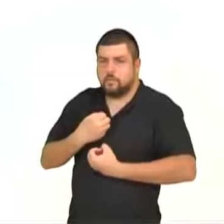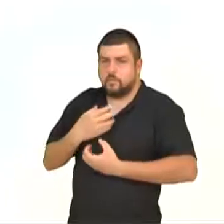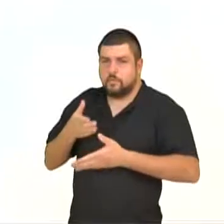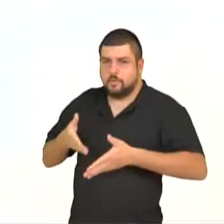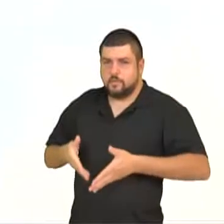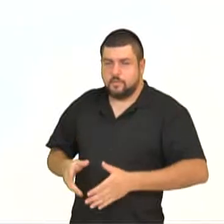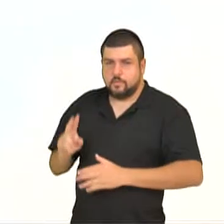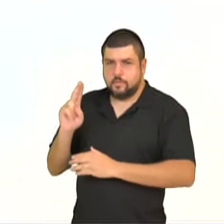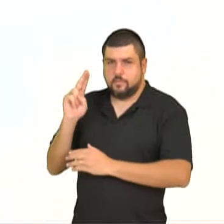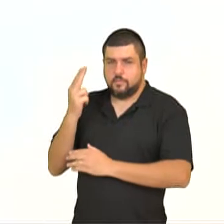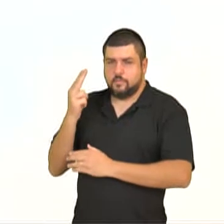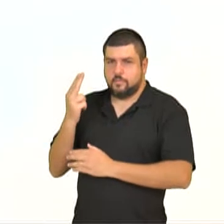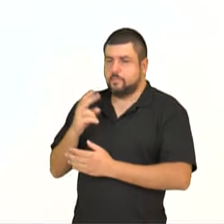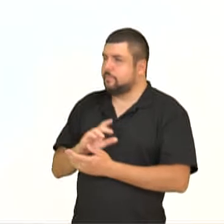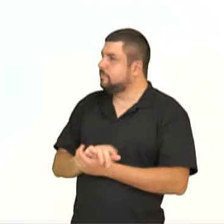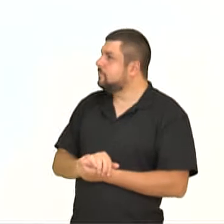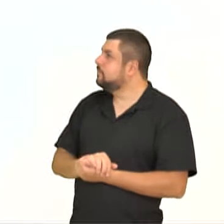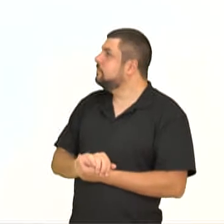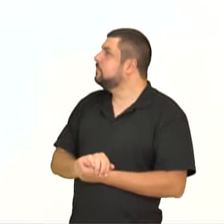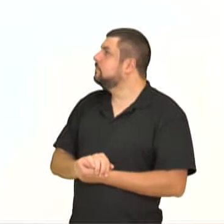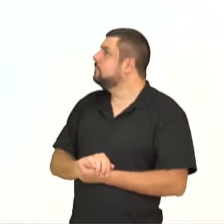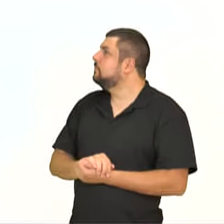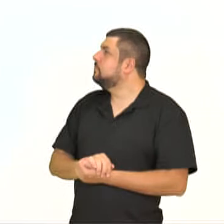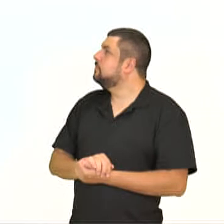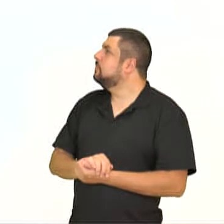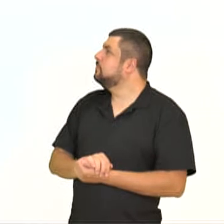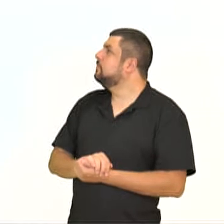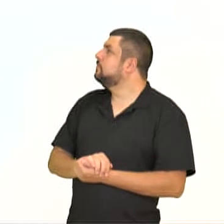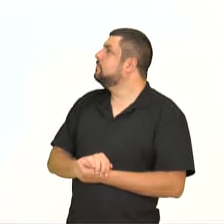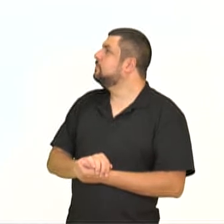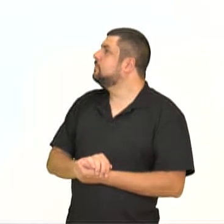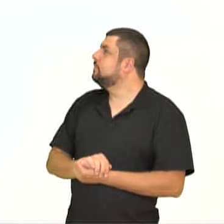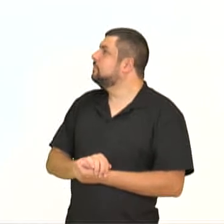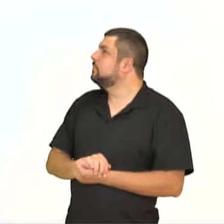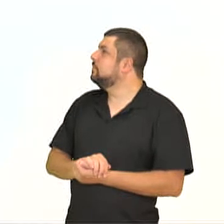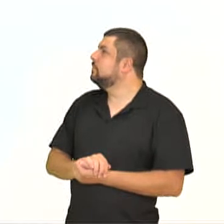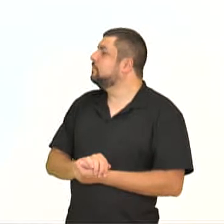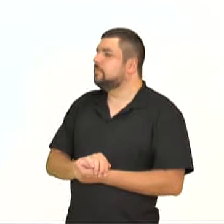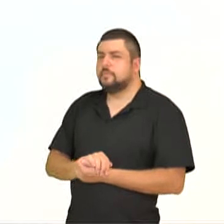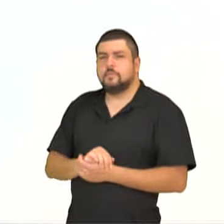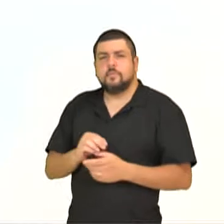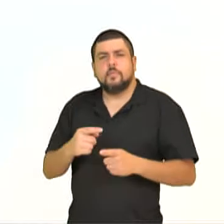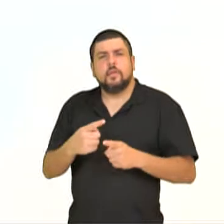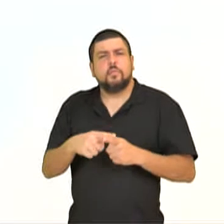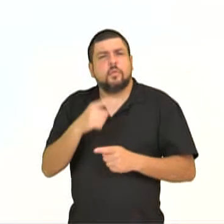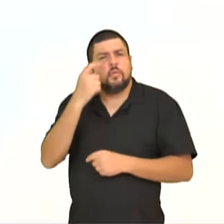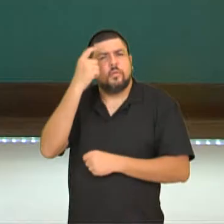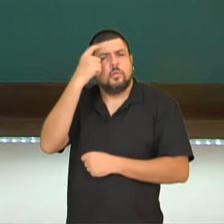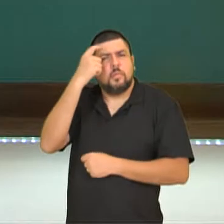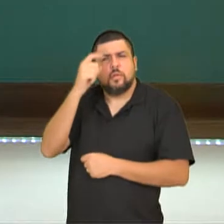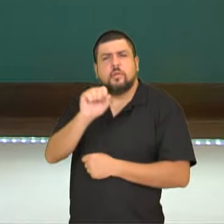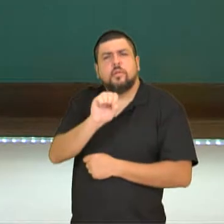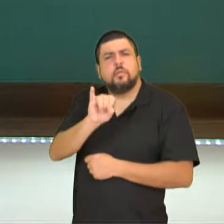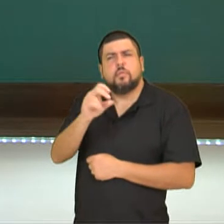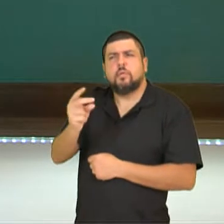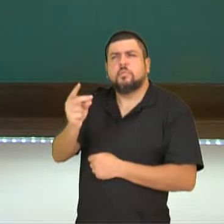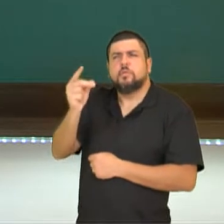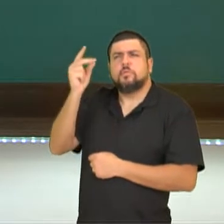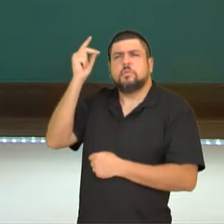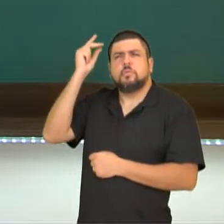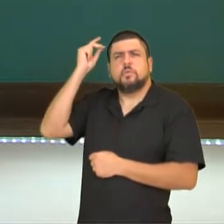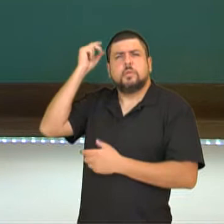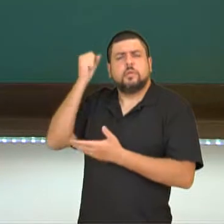sirve pensar en lo que fuimos si ya no somos? ¿Para qué ficar pensando no que a gente já foi, se já fomos, se já passou?